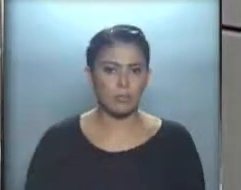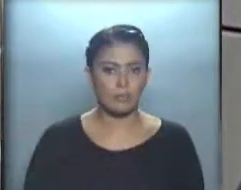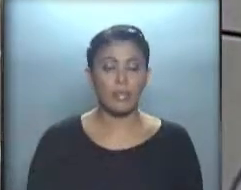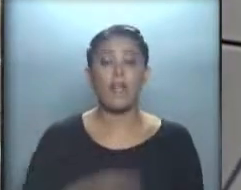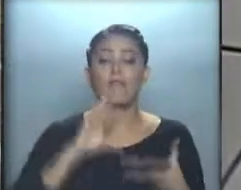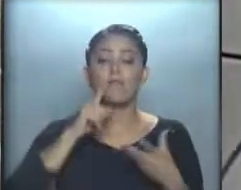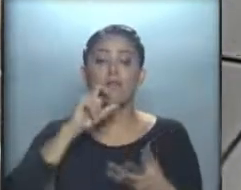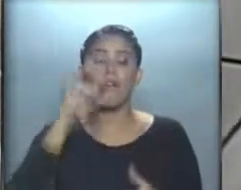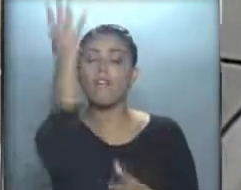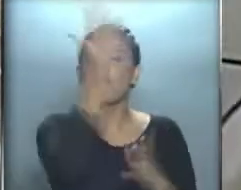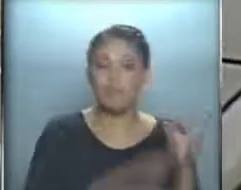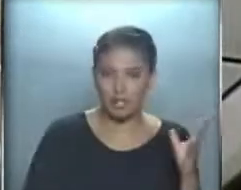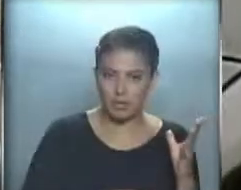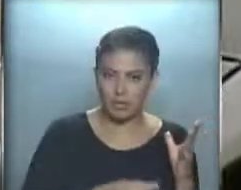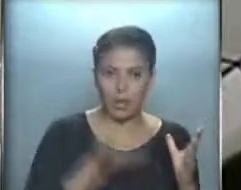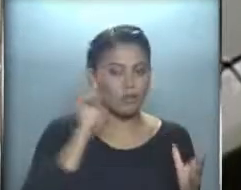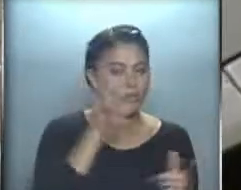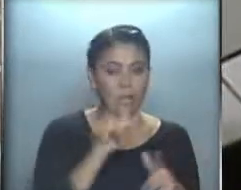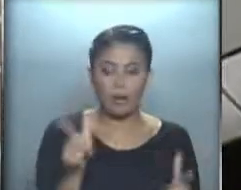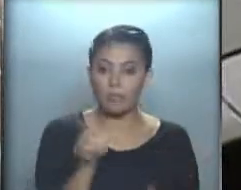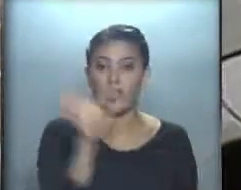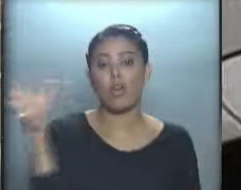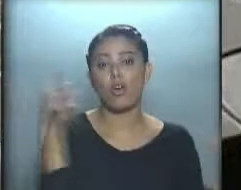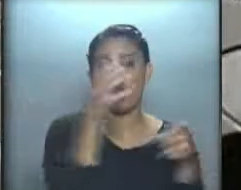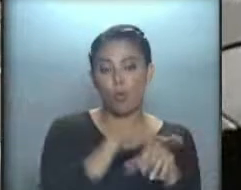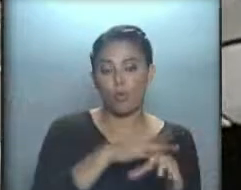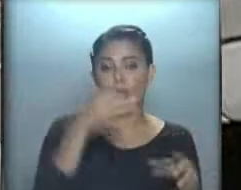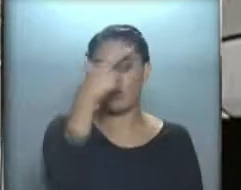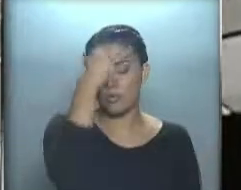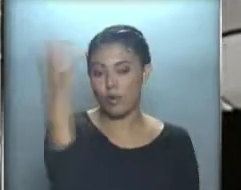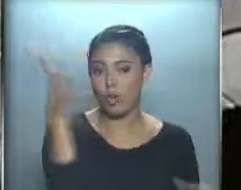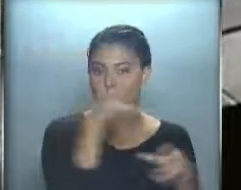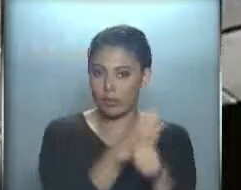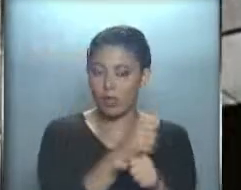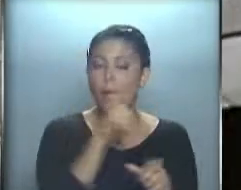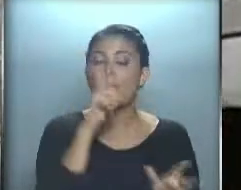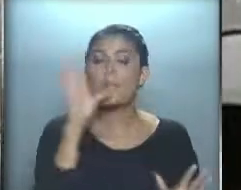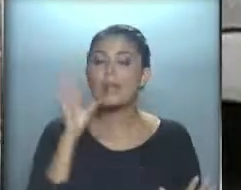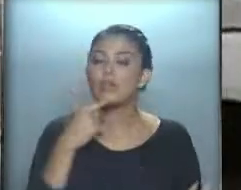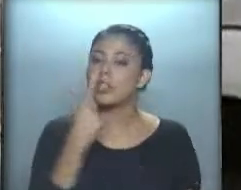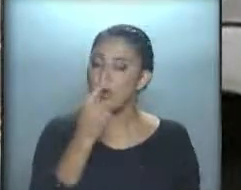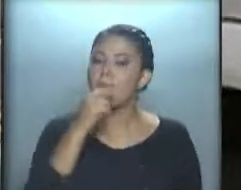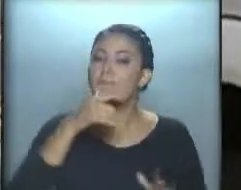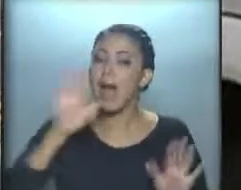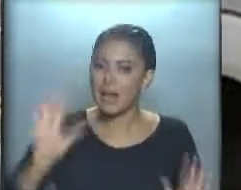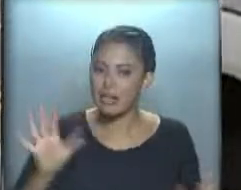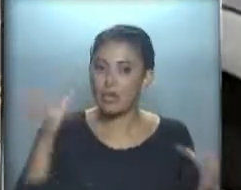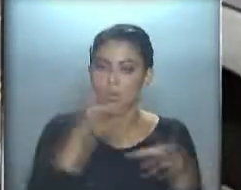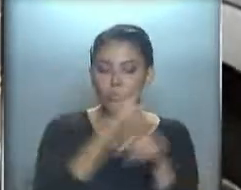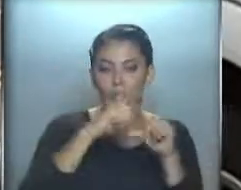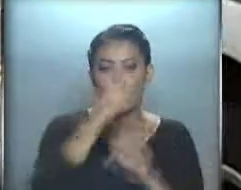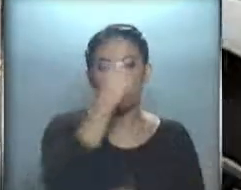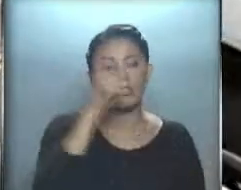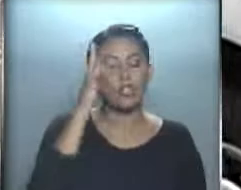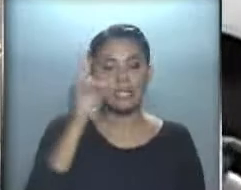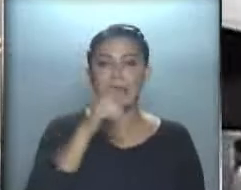maltrato y de imprudencia por parte de un colectivero se supone y decimos presumir el evento de la línea 180